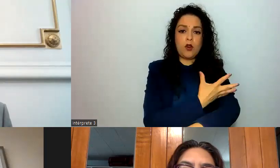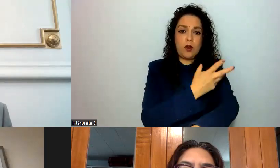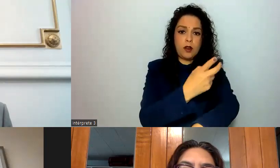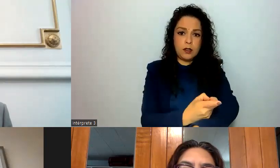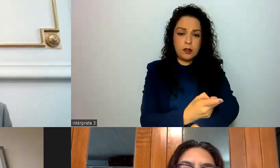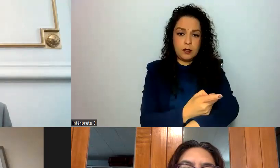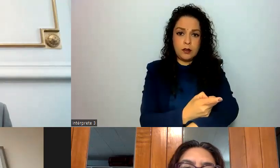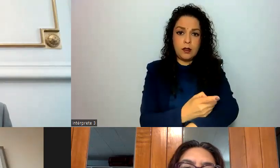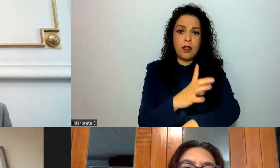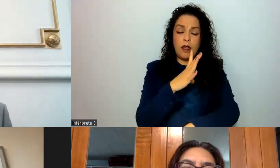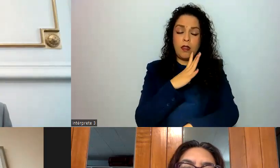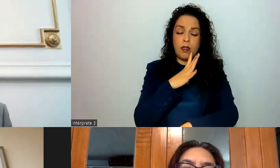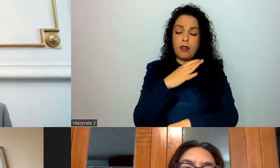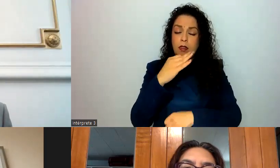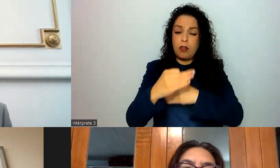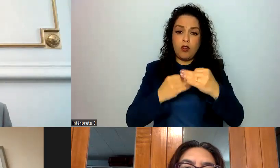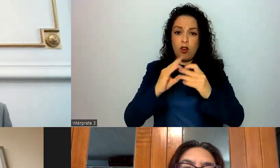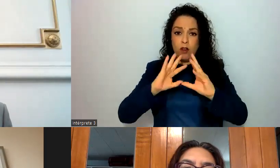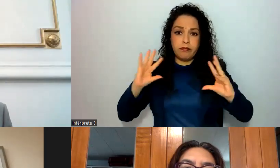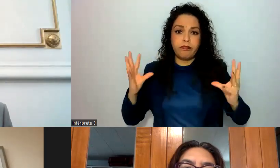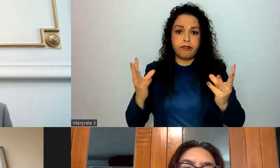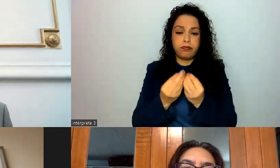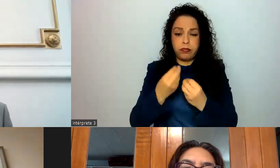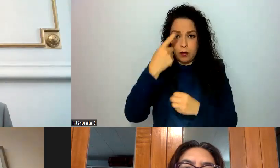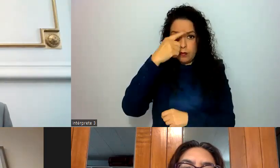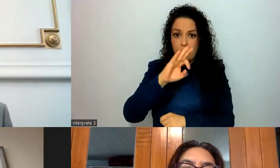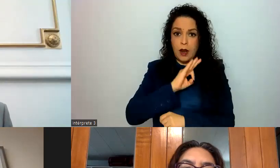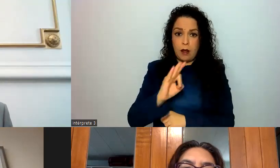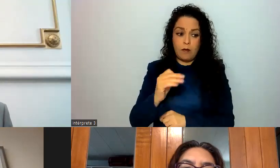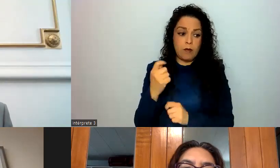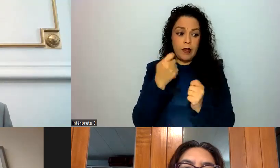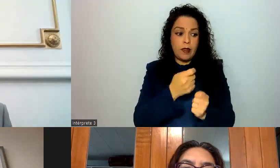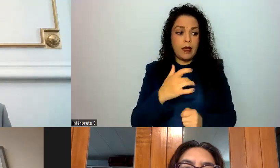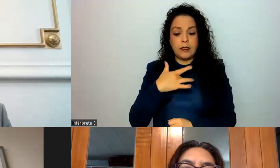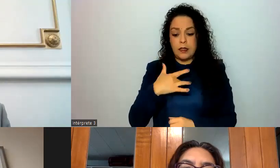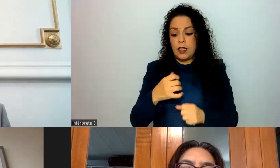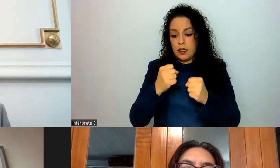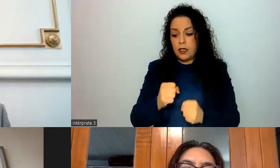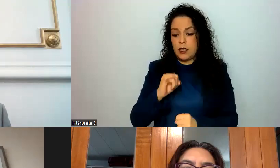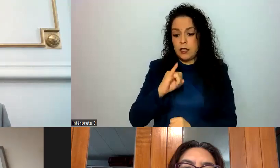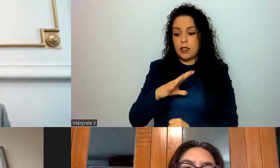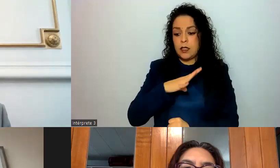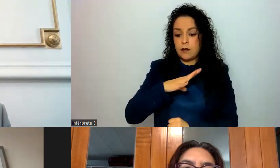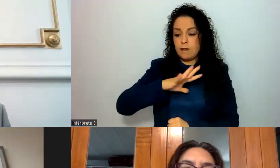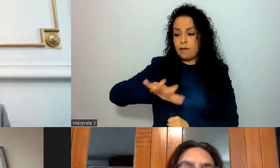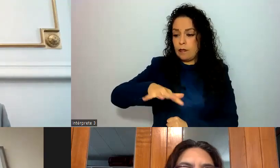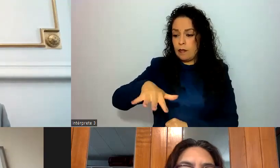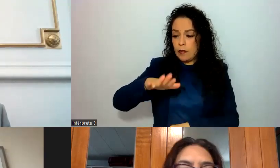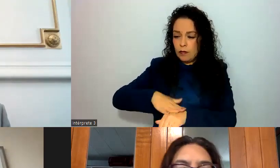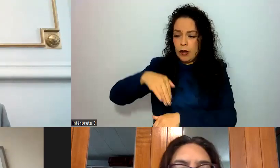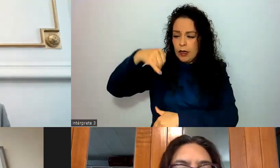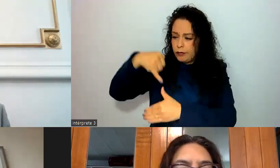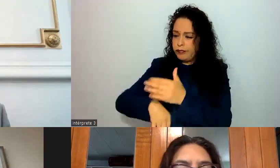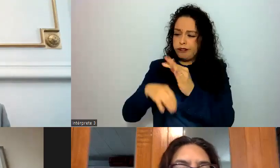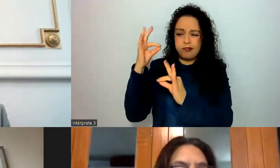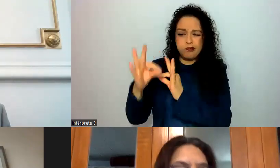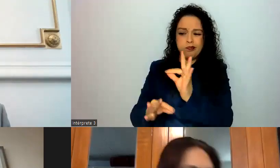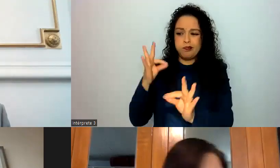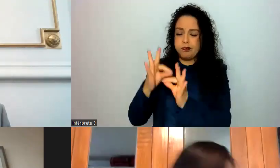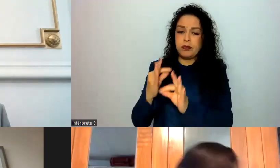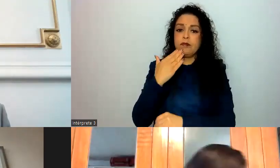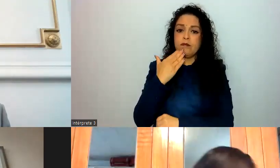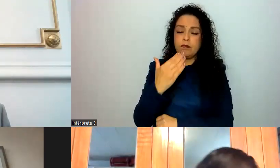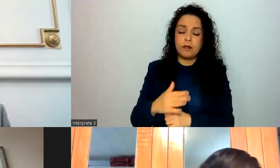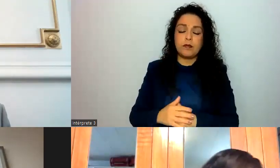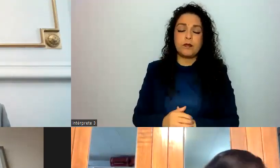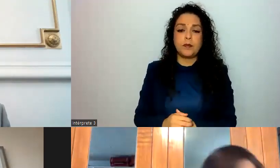debe contener los elementos mínimos que permitan al solicitante tener certeza de que se utilizó un criterio de búsqueda exhaustivo, además de señalar las